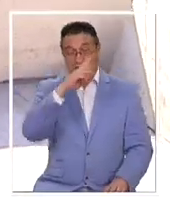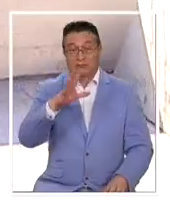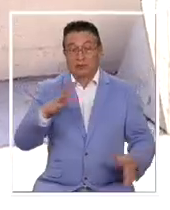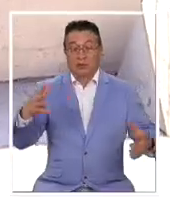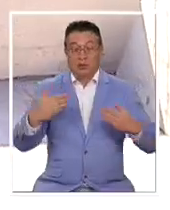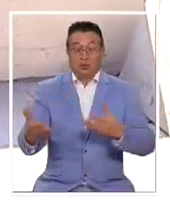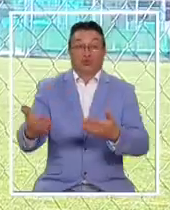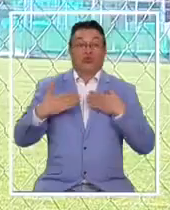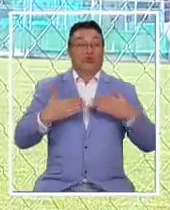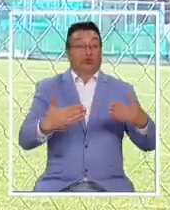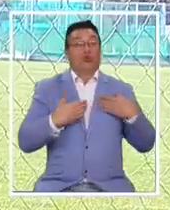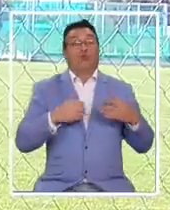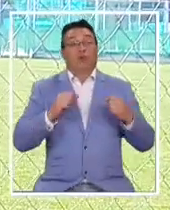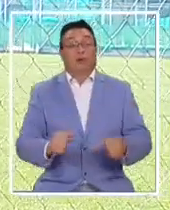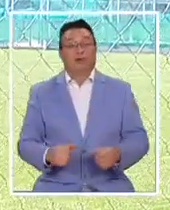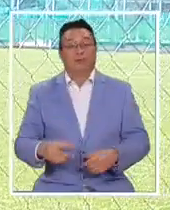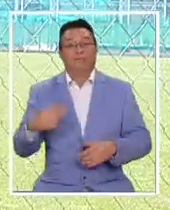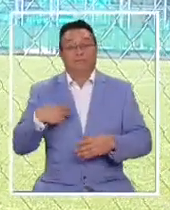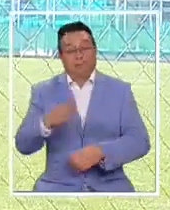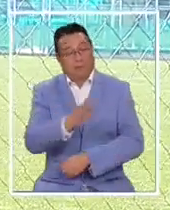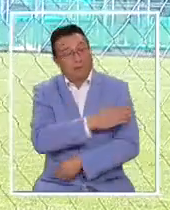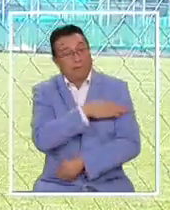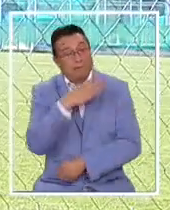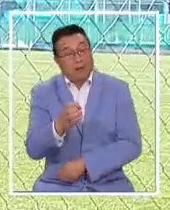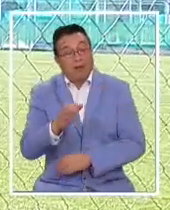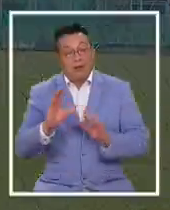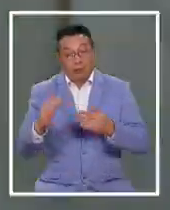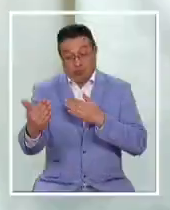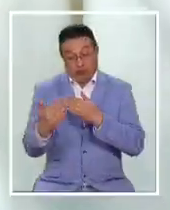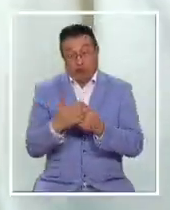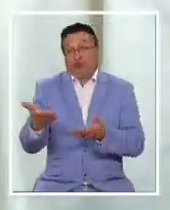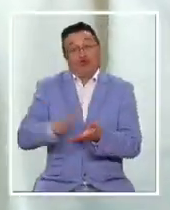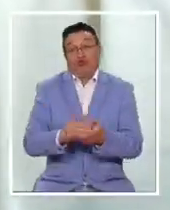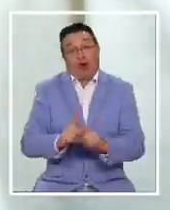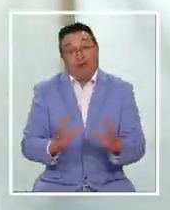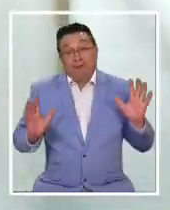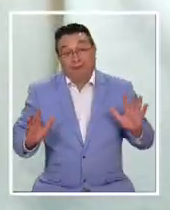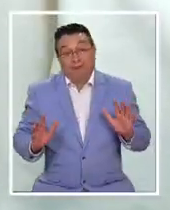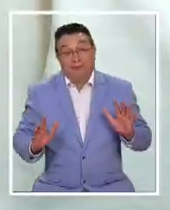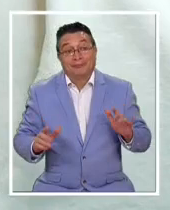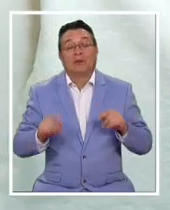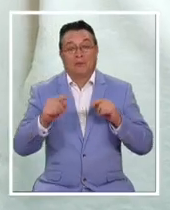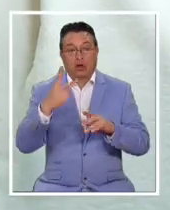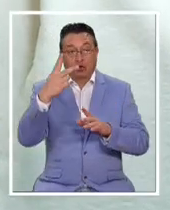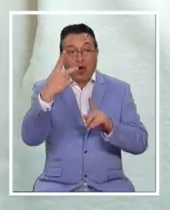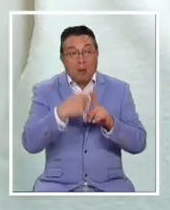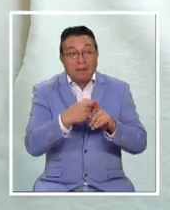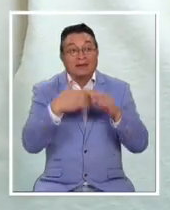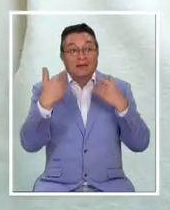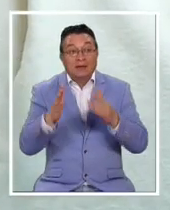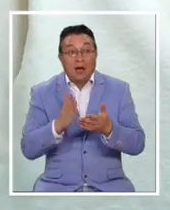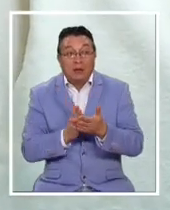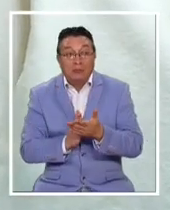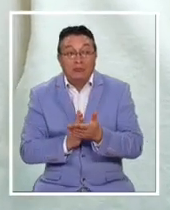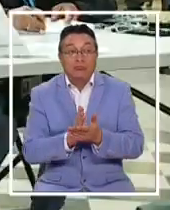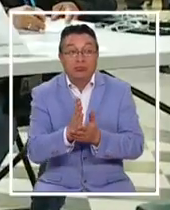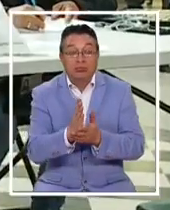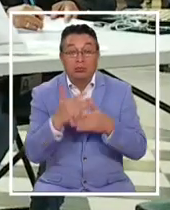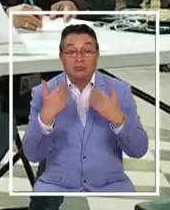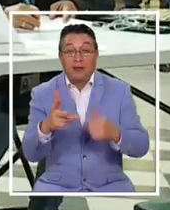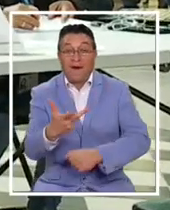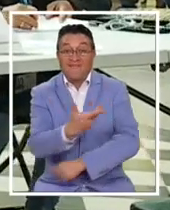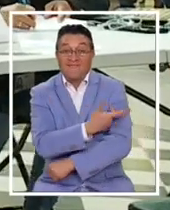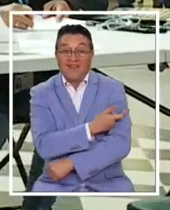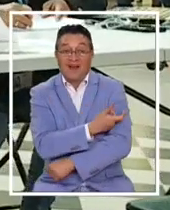más expuestos a contagio. Con la esperanza de que por lo menos no nos vamos a morir. Y después de un poco más de 2 meses de haber comenzado el plan masivo de